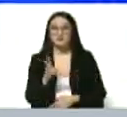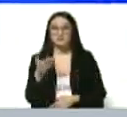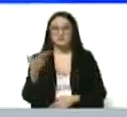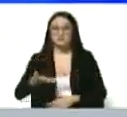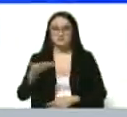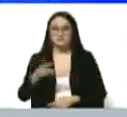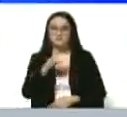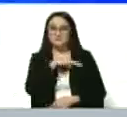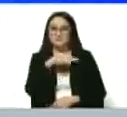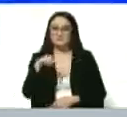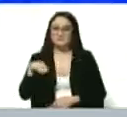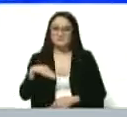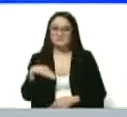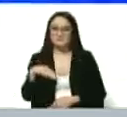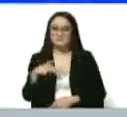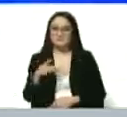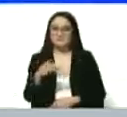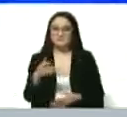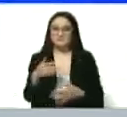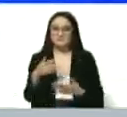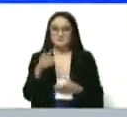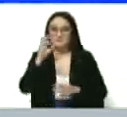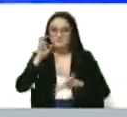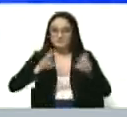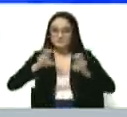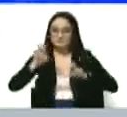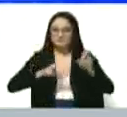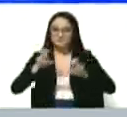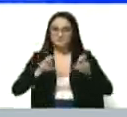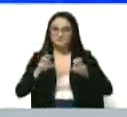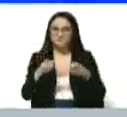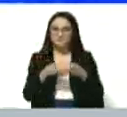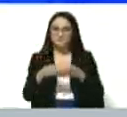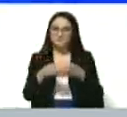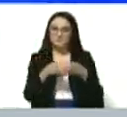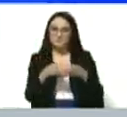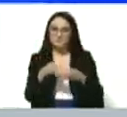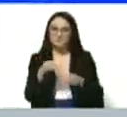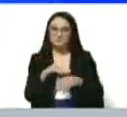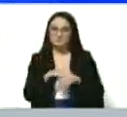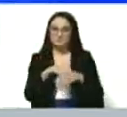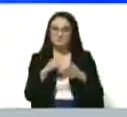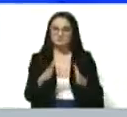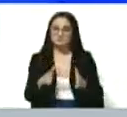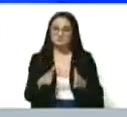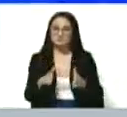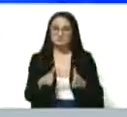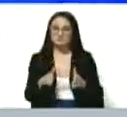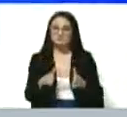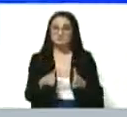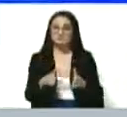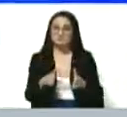importante miembro de nuestro mecanismo de monitoreo, el Comité Ministerial de Monitoreo